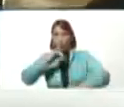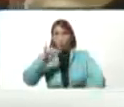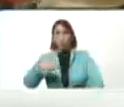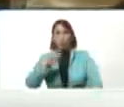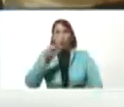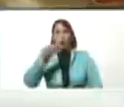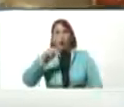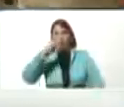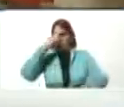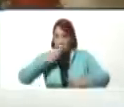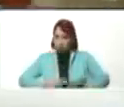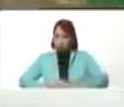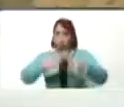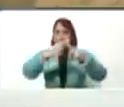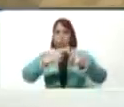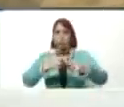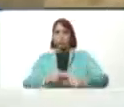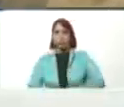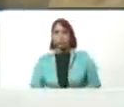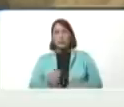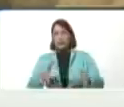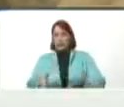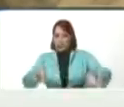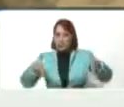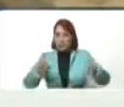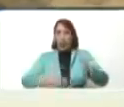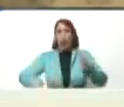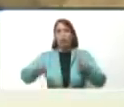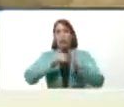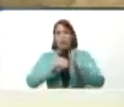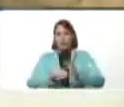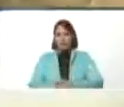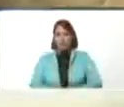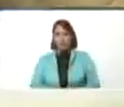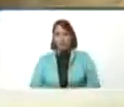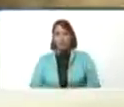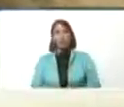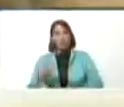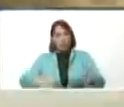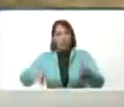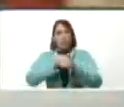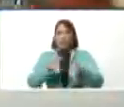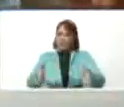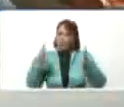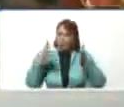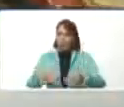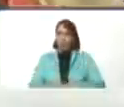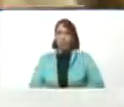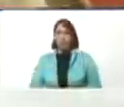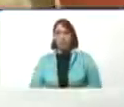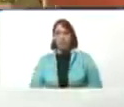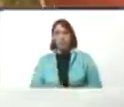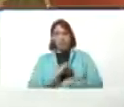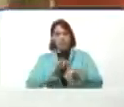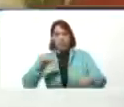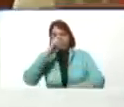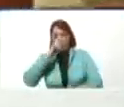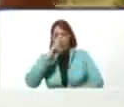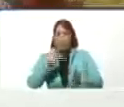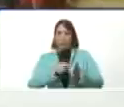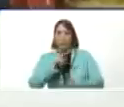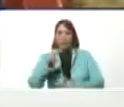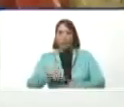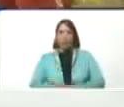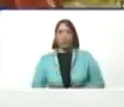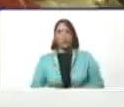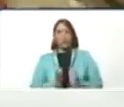Juan en homenaje por haber ganado otra vez. Volvimos a ganar. Terminando el año 2021,